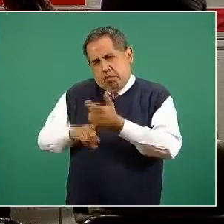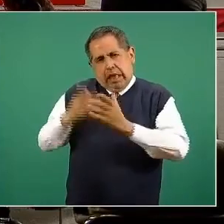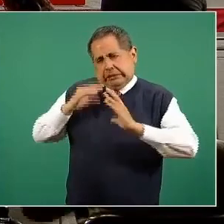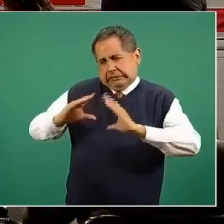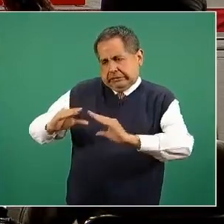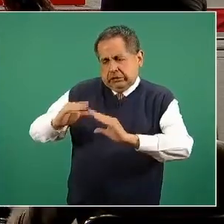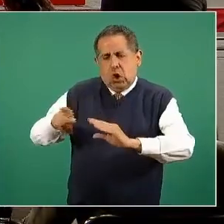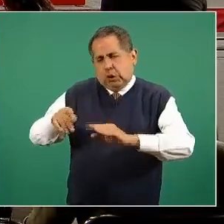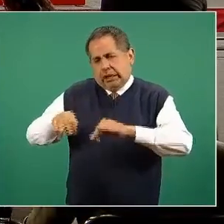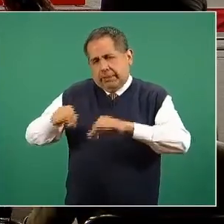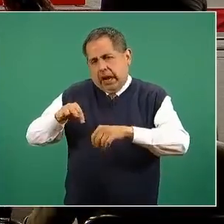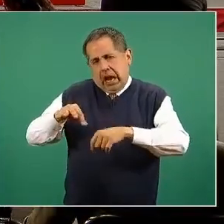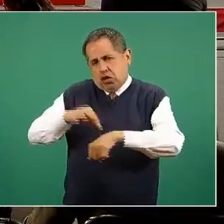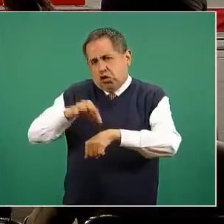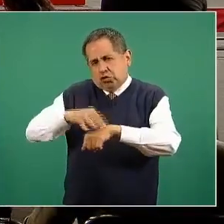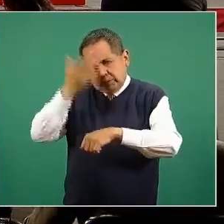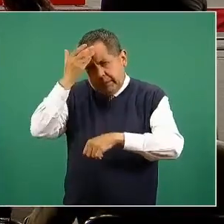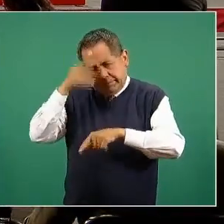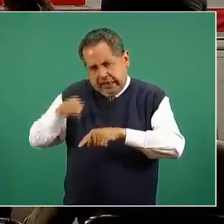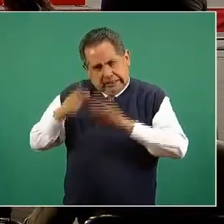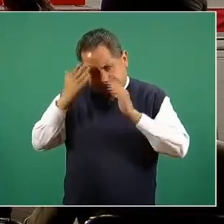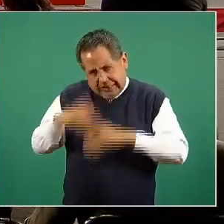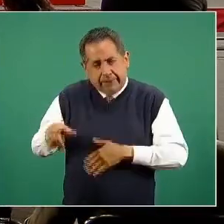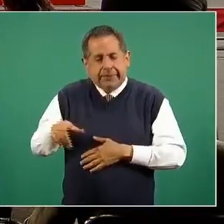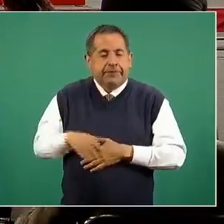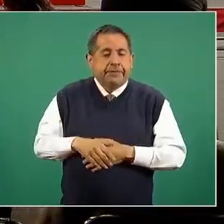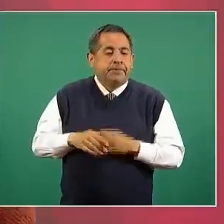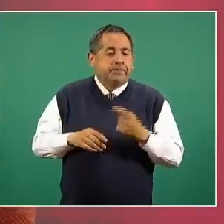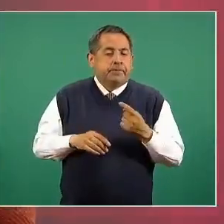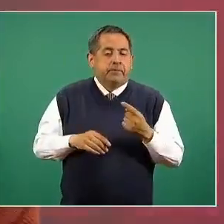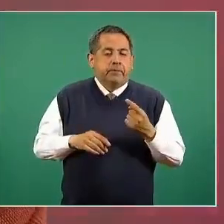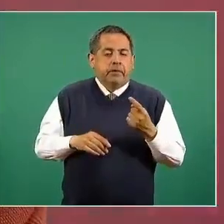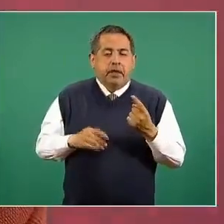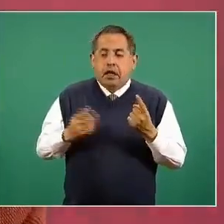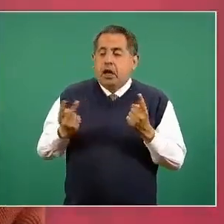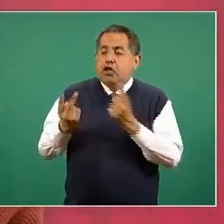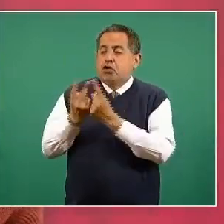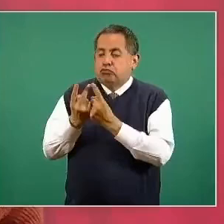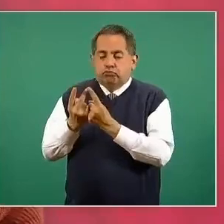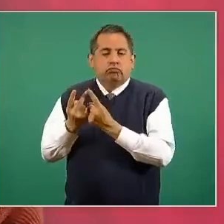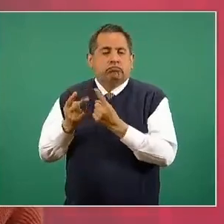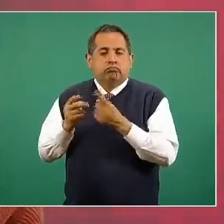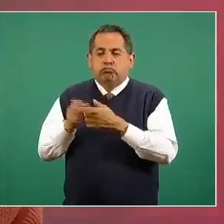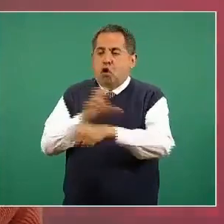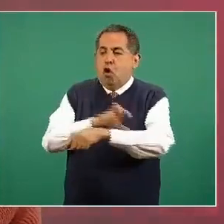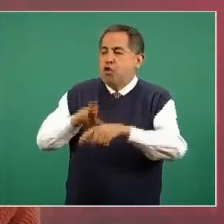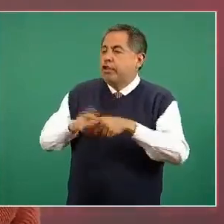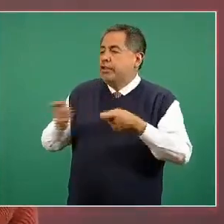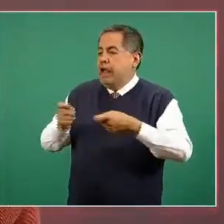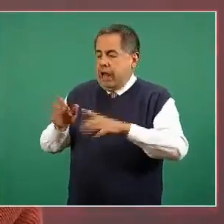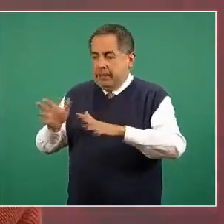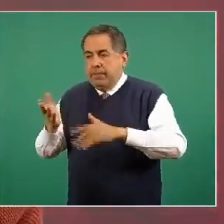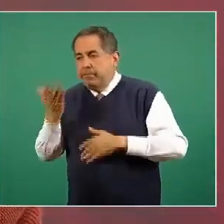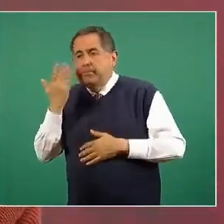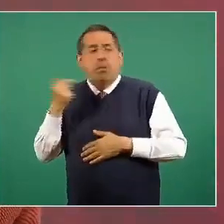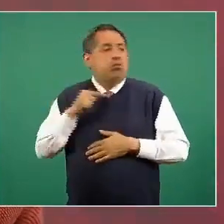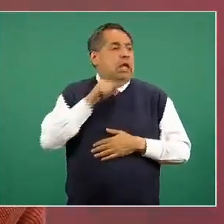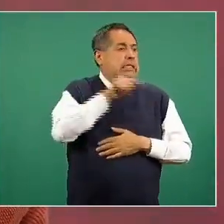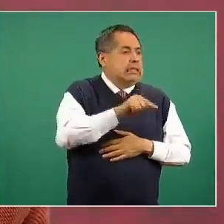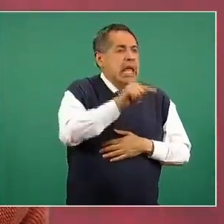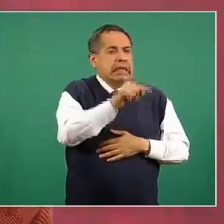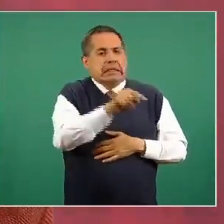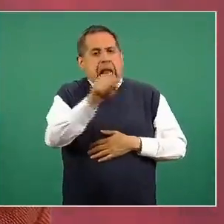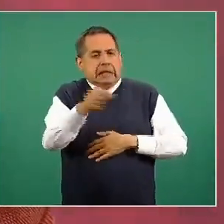salud. La persona servidora de la nación coordina la brigada, porque la función fundamental de la